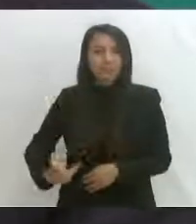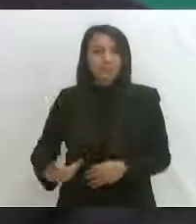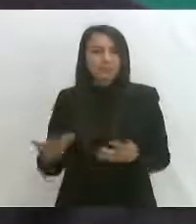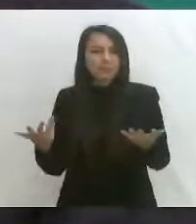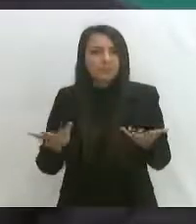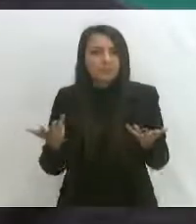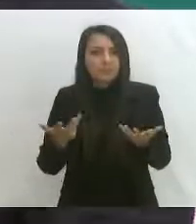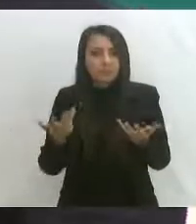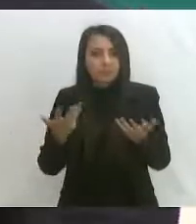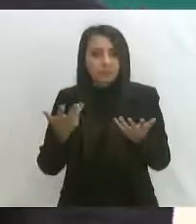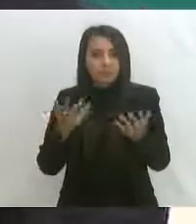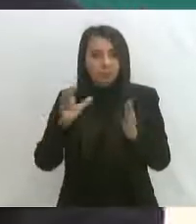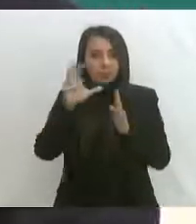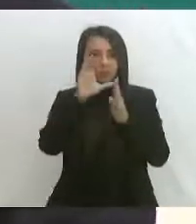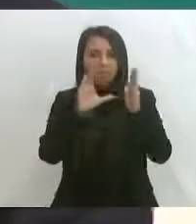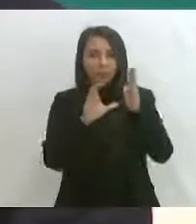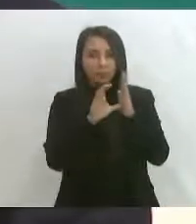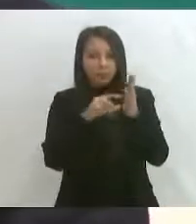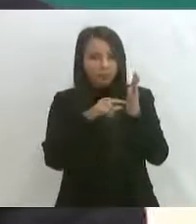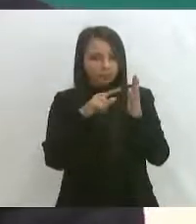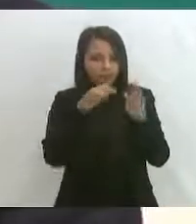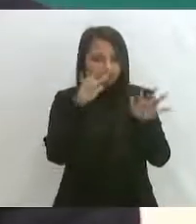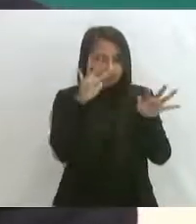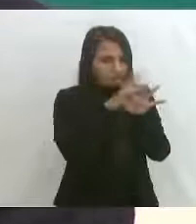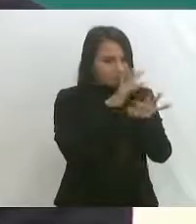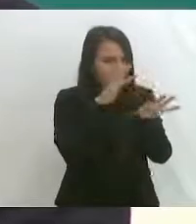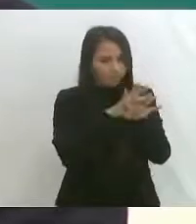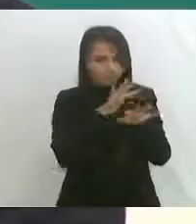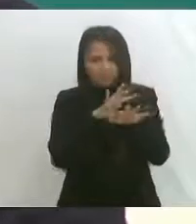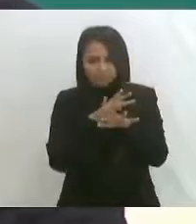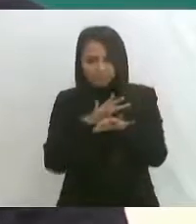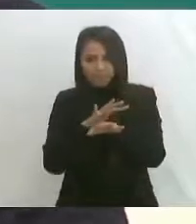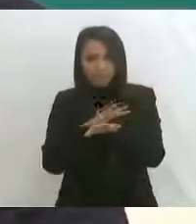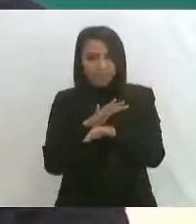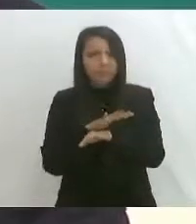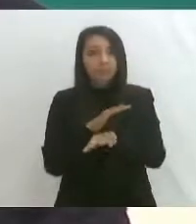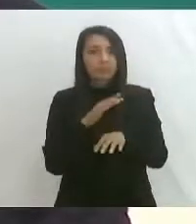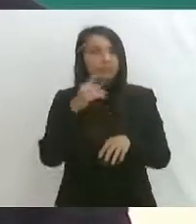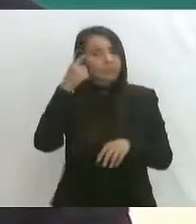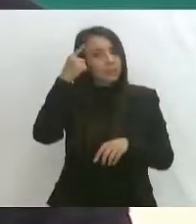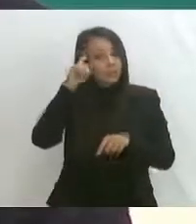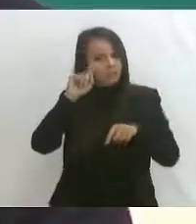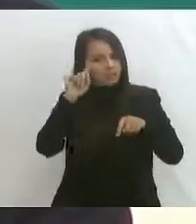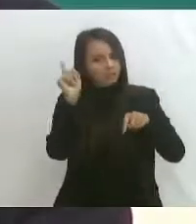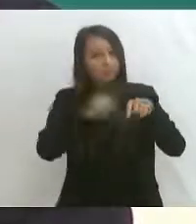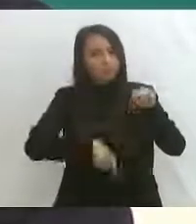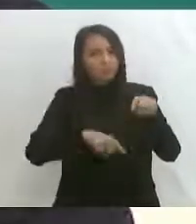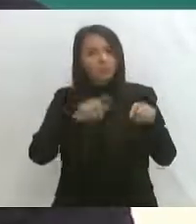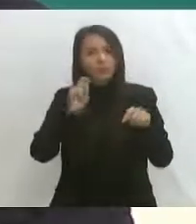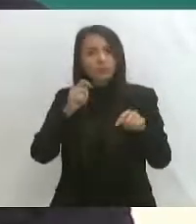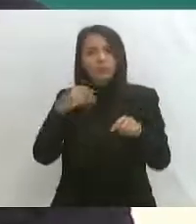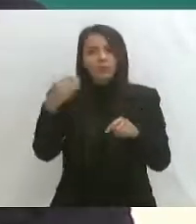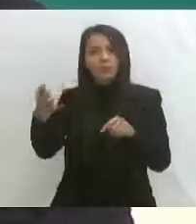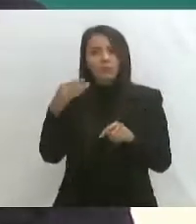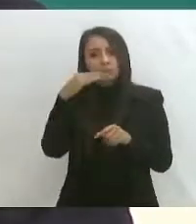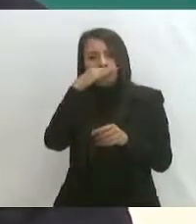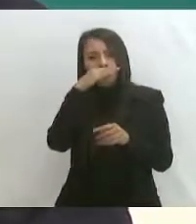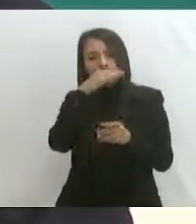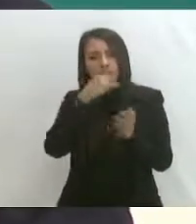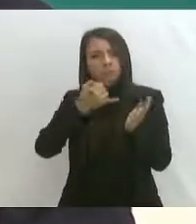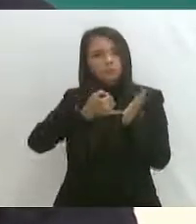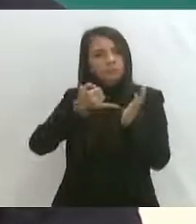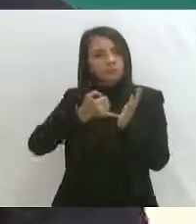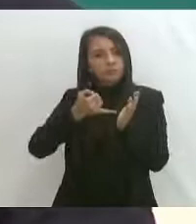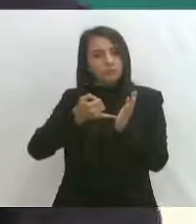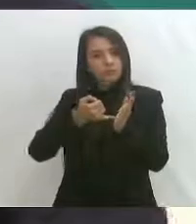reformar la Constitución para cancelar la condonación de impuestos.